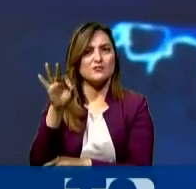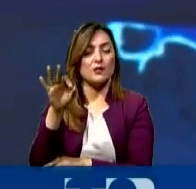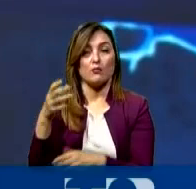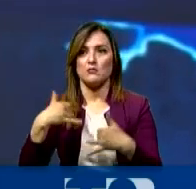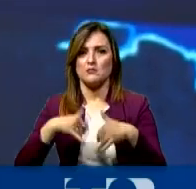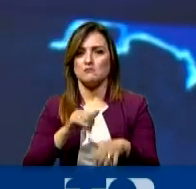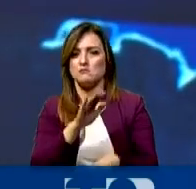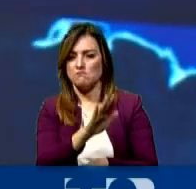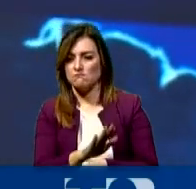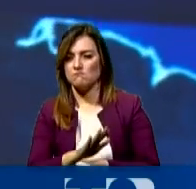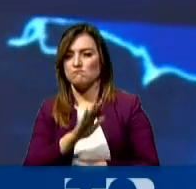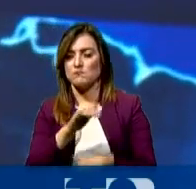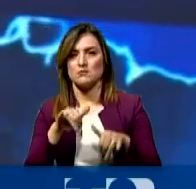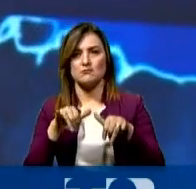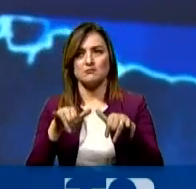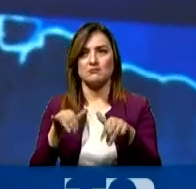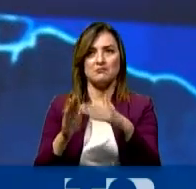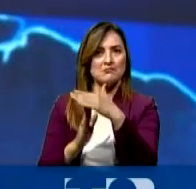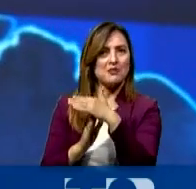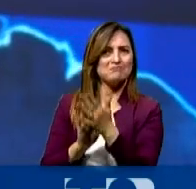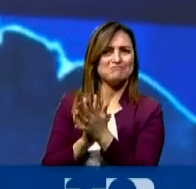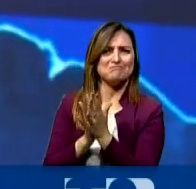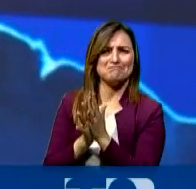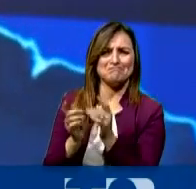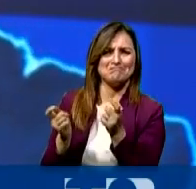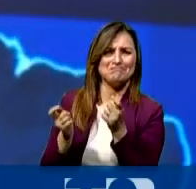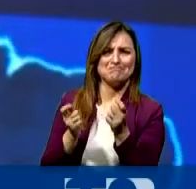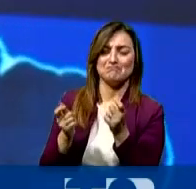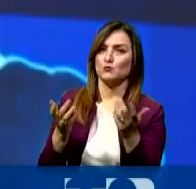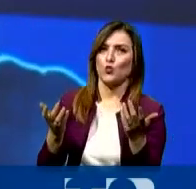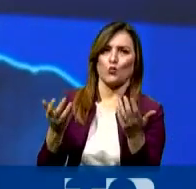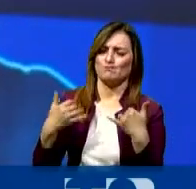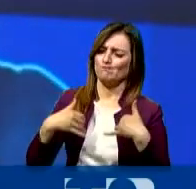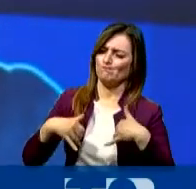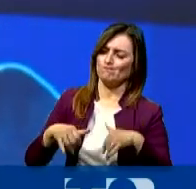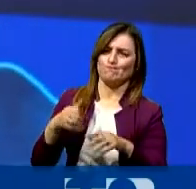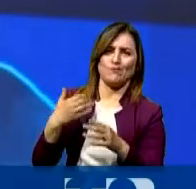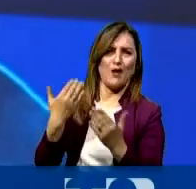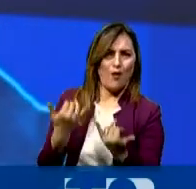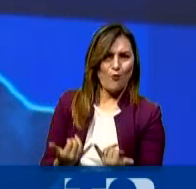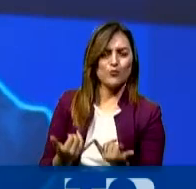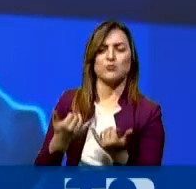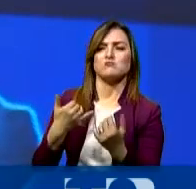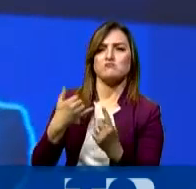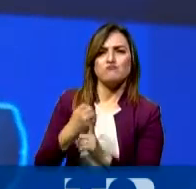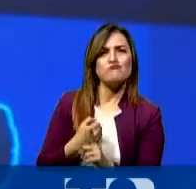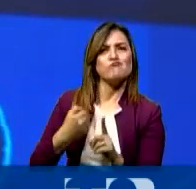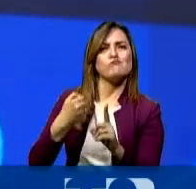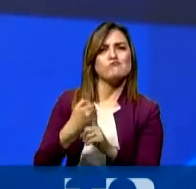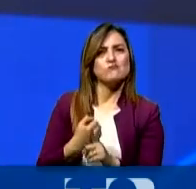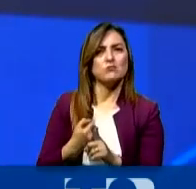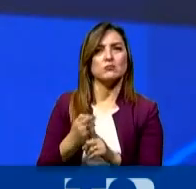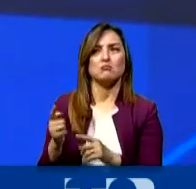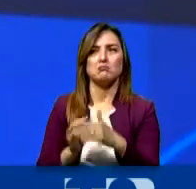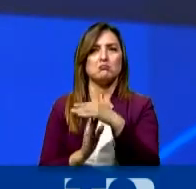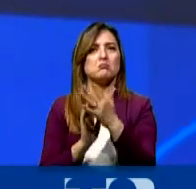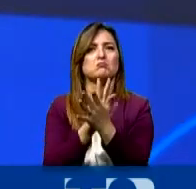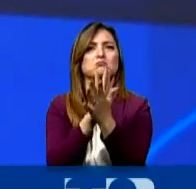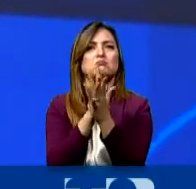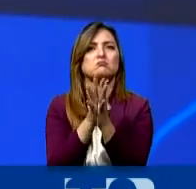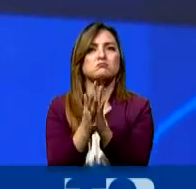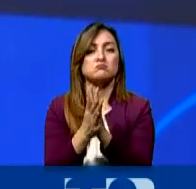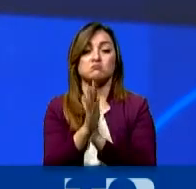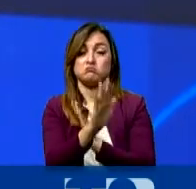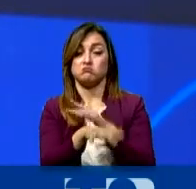violencia no es que hay un un acto de contrición o un llamado a la pacificación sino que sigue amenazando con esos